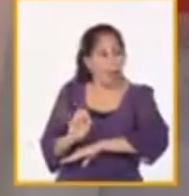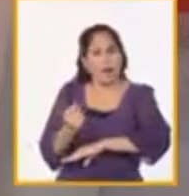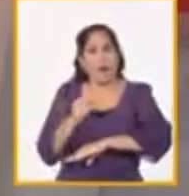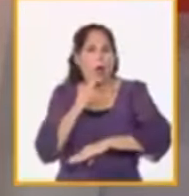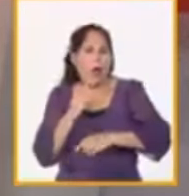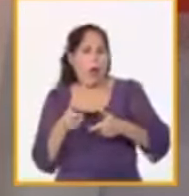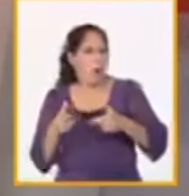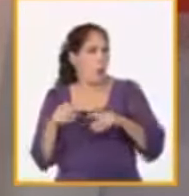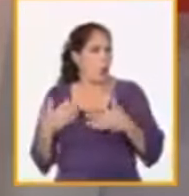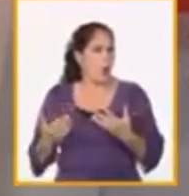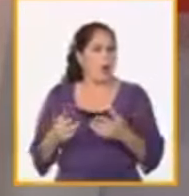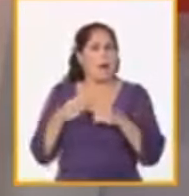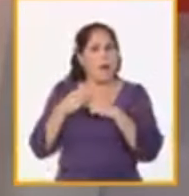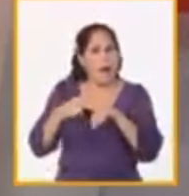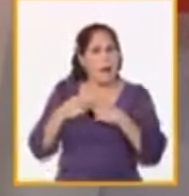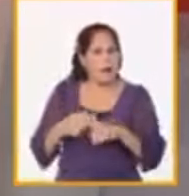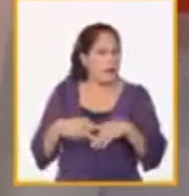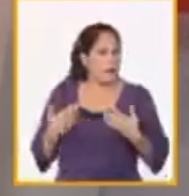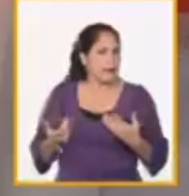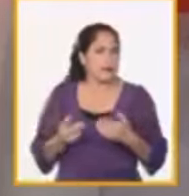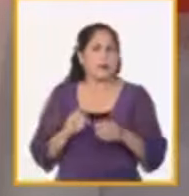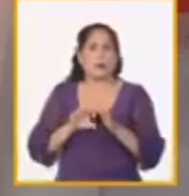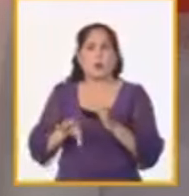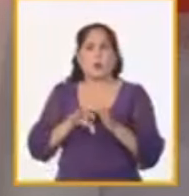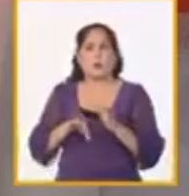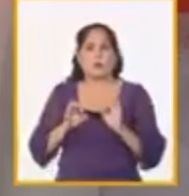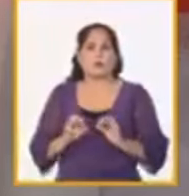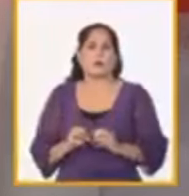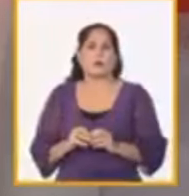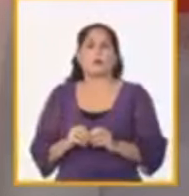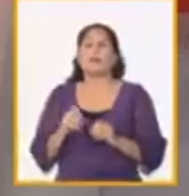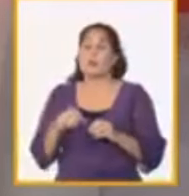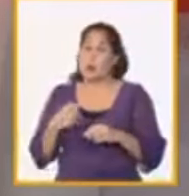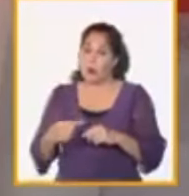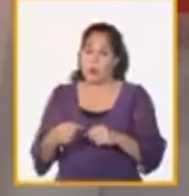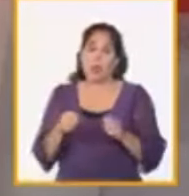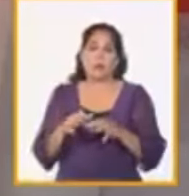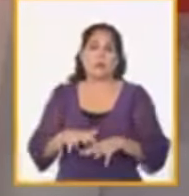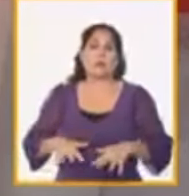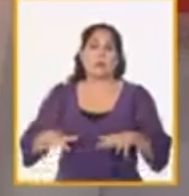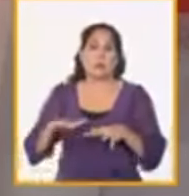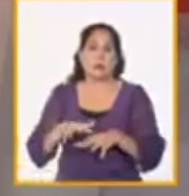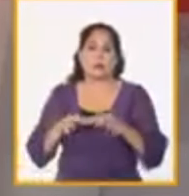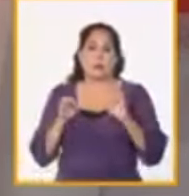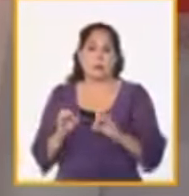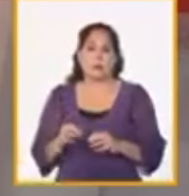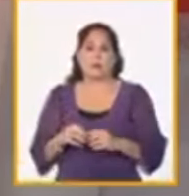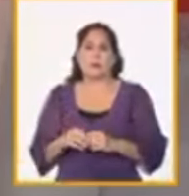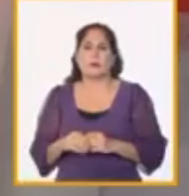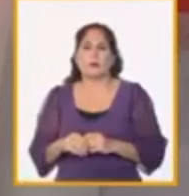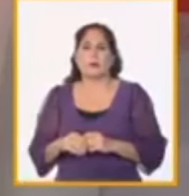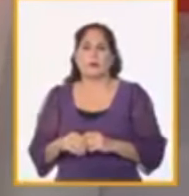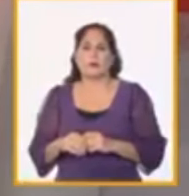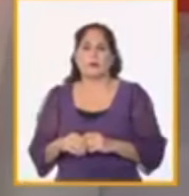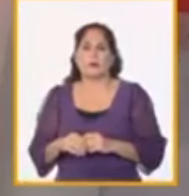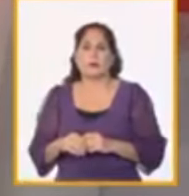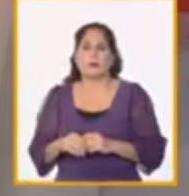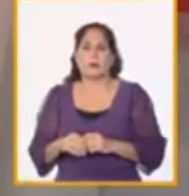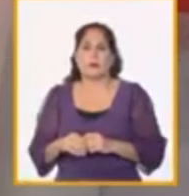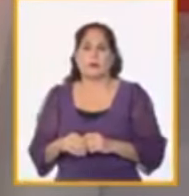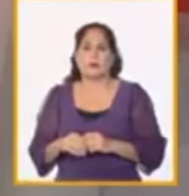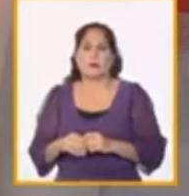o se da combustible para la reparación de los salideros. Eso es un desafío todos los días para el sistema empresarial de recursos hidráulicos, como lo es para